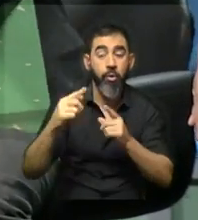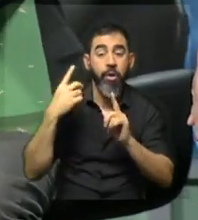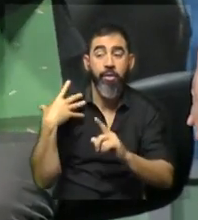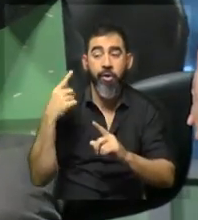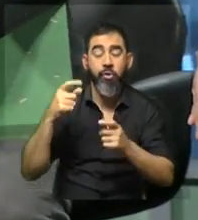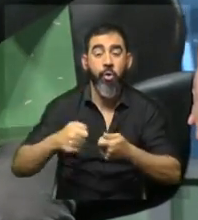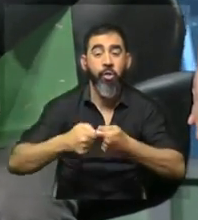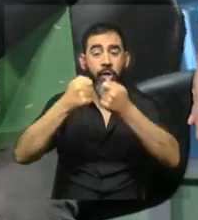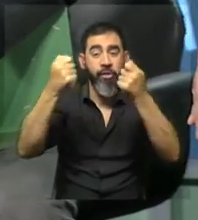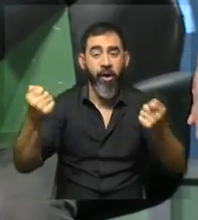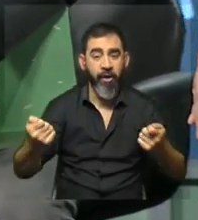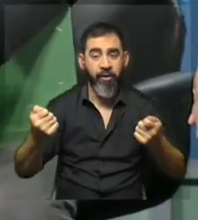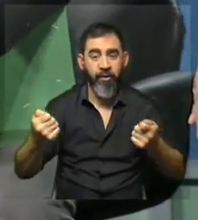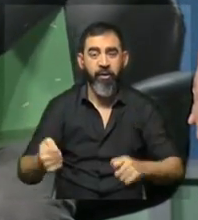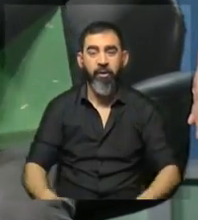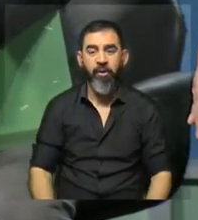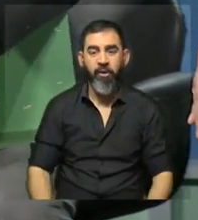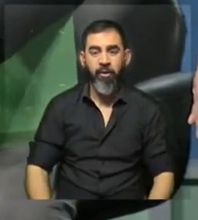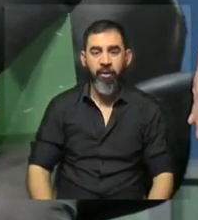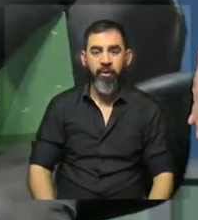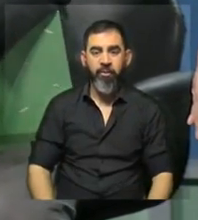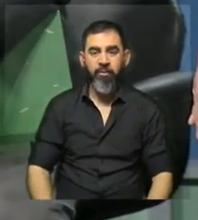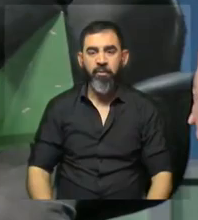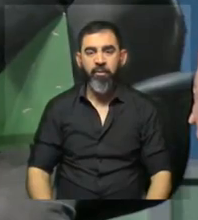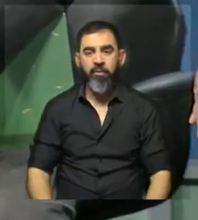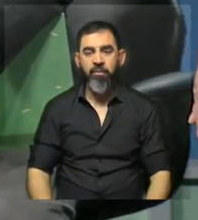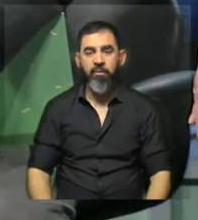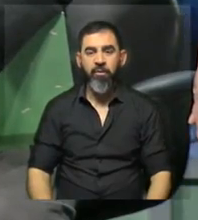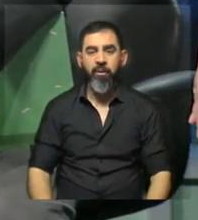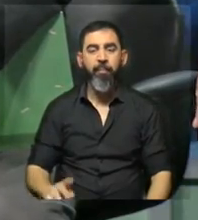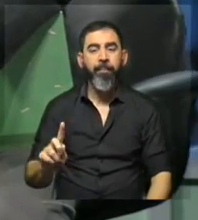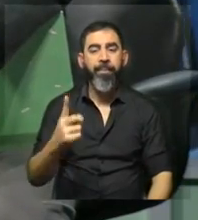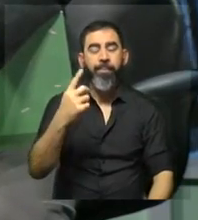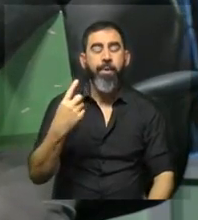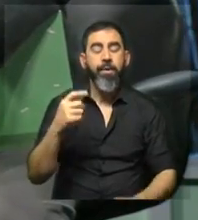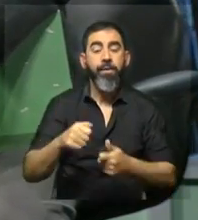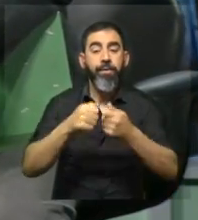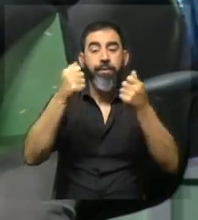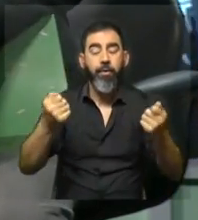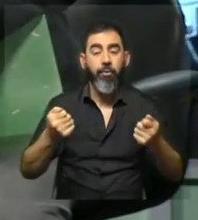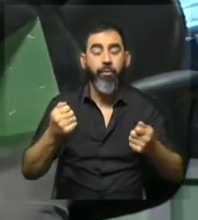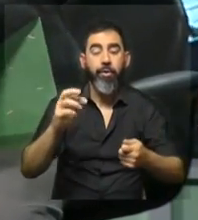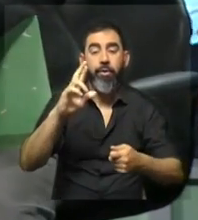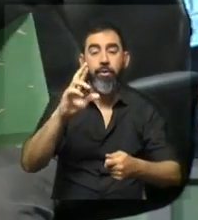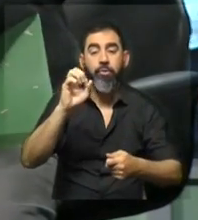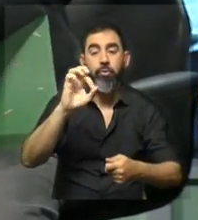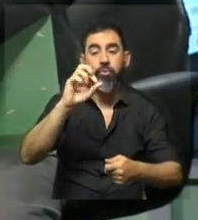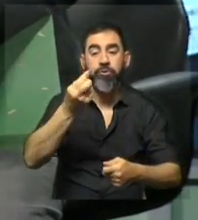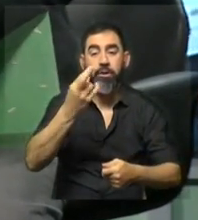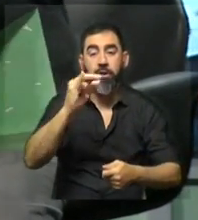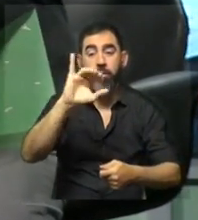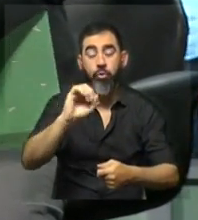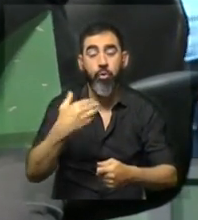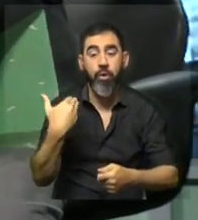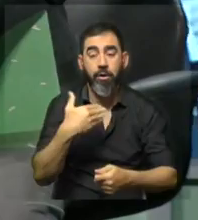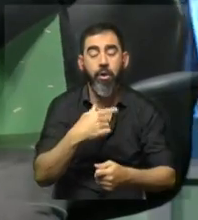diario, el director editorial, digamos, del principal diario de Rosario. O sea que conocía muy